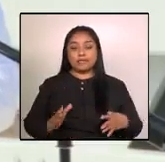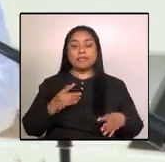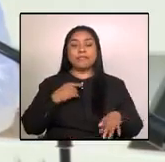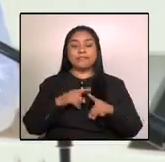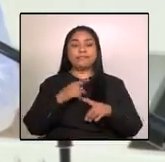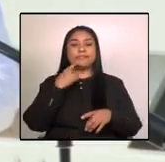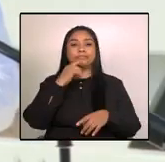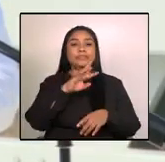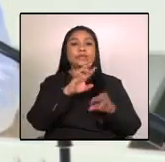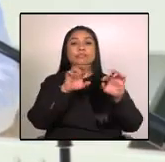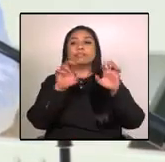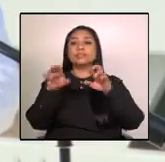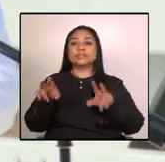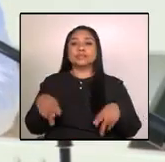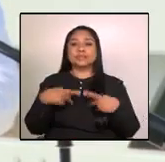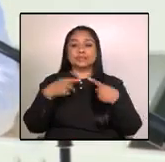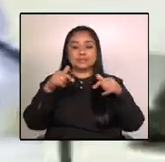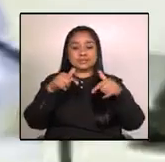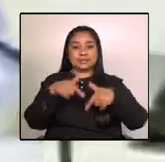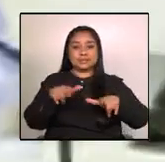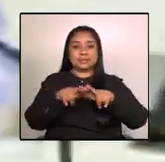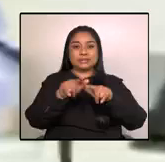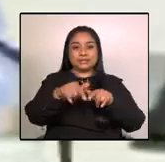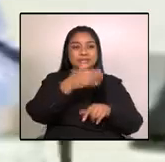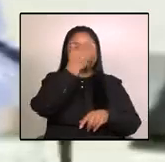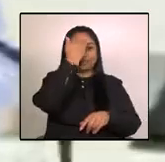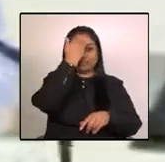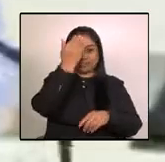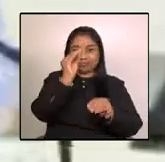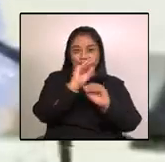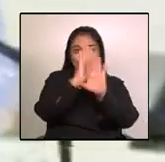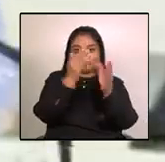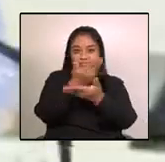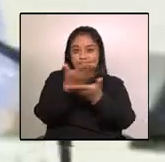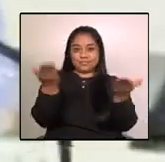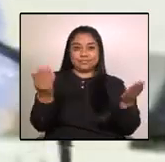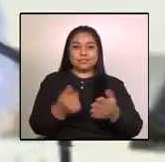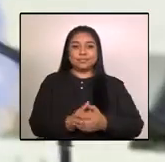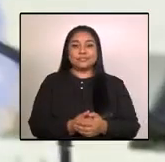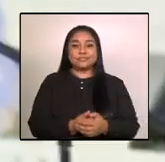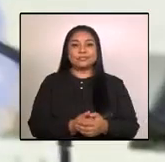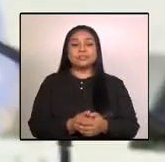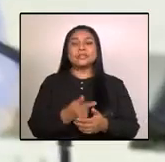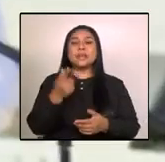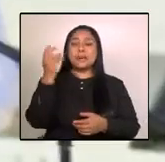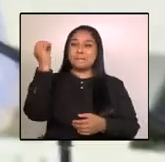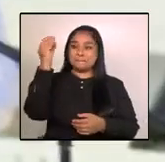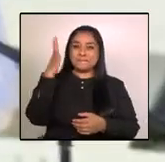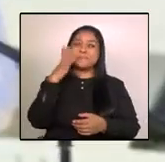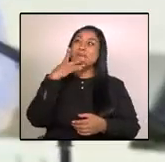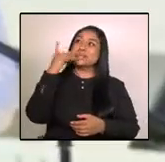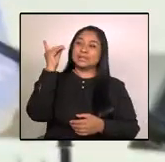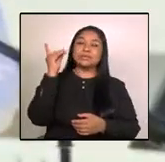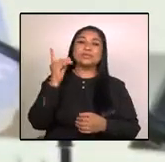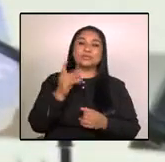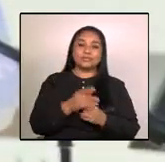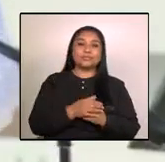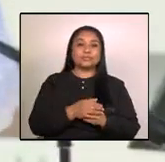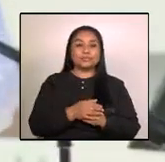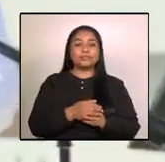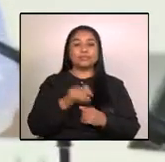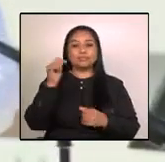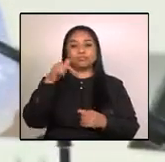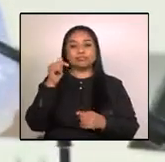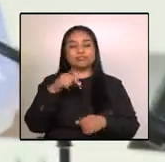señores vecinos de este lugar, tenga cada uno de ustedes buenos días. Bendito sea Dios por